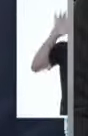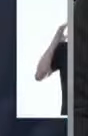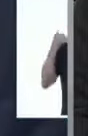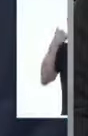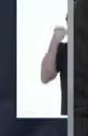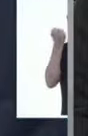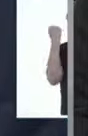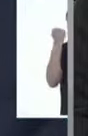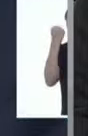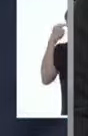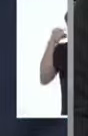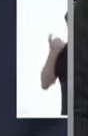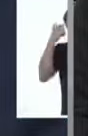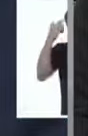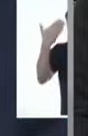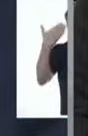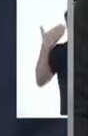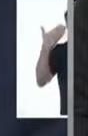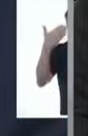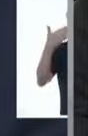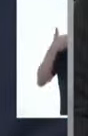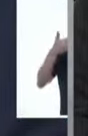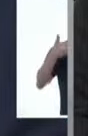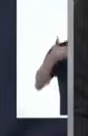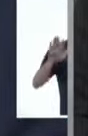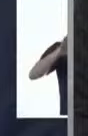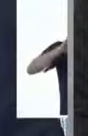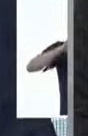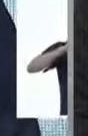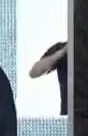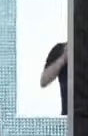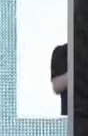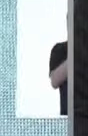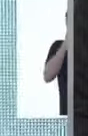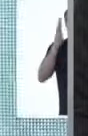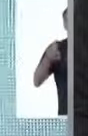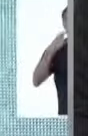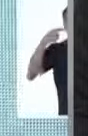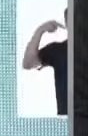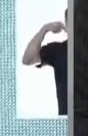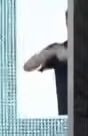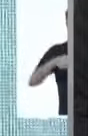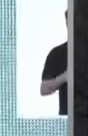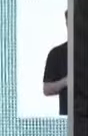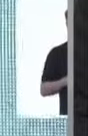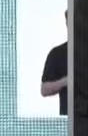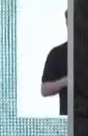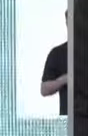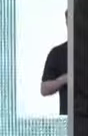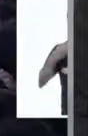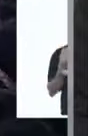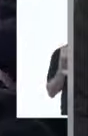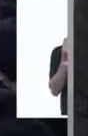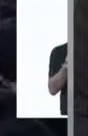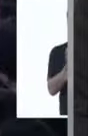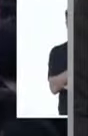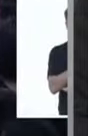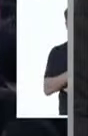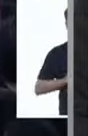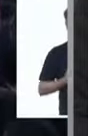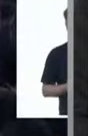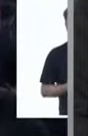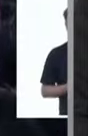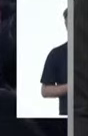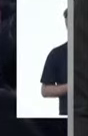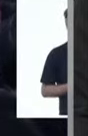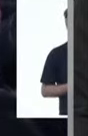un abatimiento. Me parece que esa es una sensación generalizada, que nosotros la podemos racionalizar y cuando la